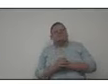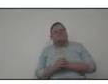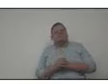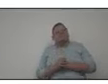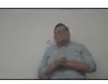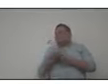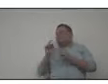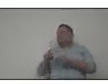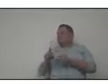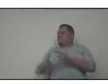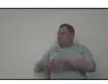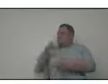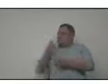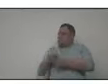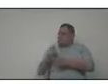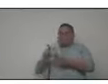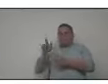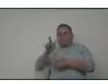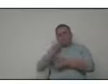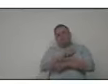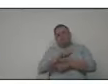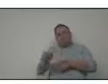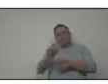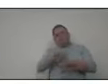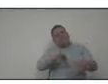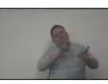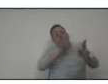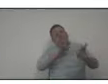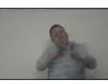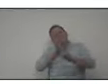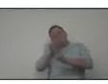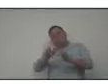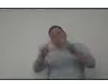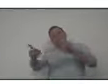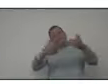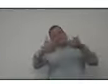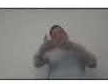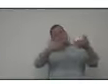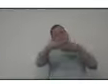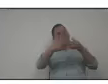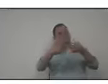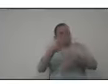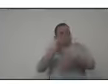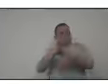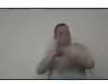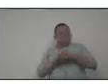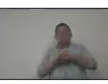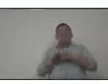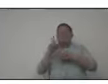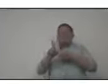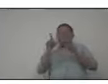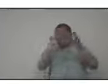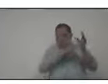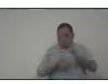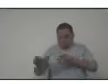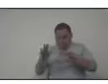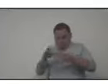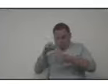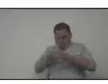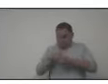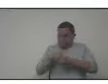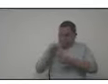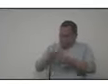para darle la respuesta a todos nuestros usuarios. Dentro del avance de Plan de Acción Medida Especial